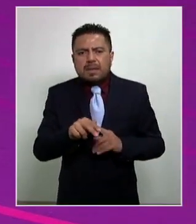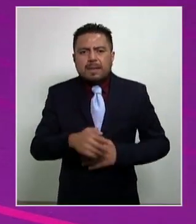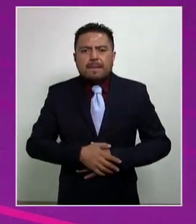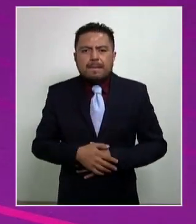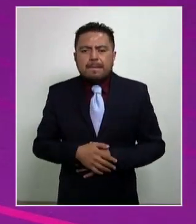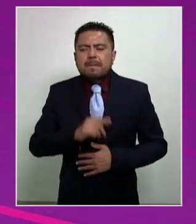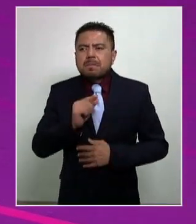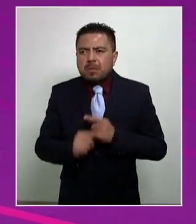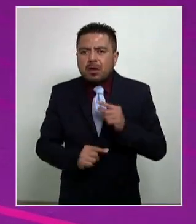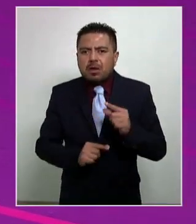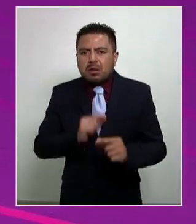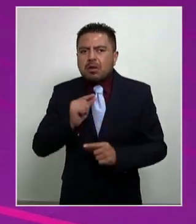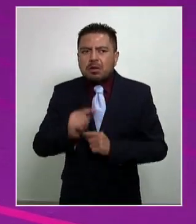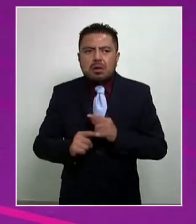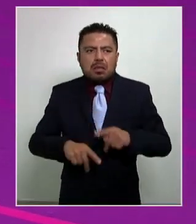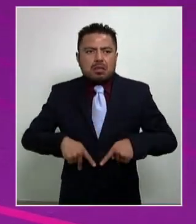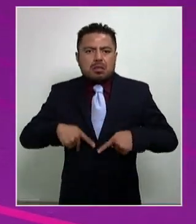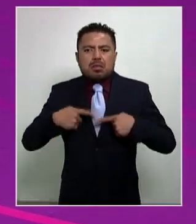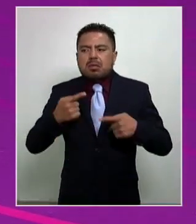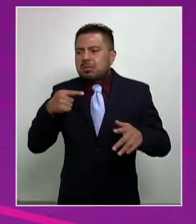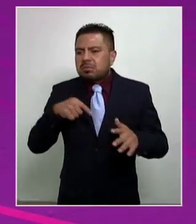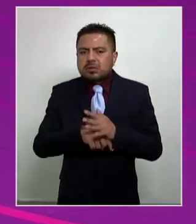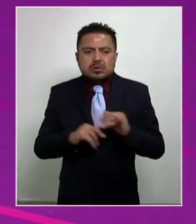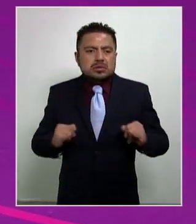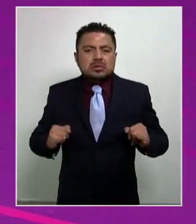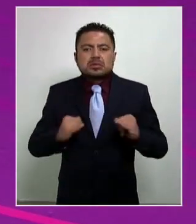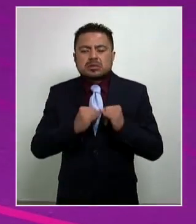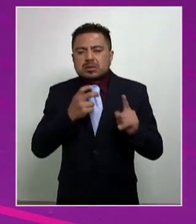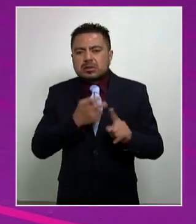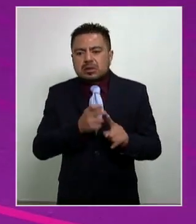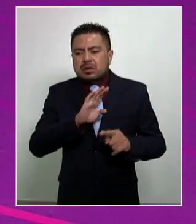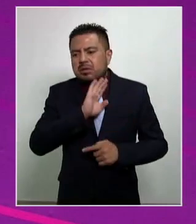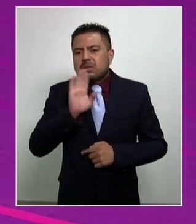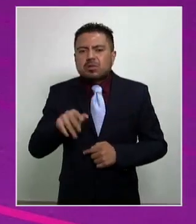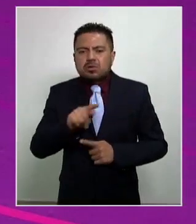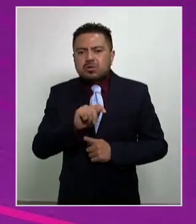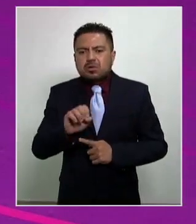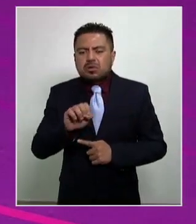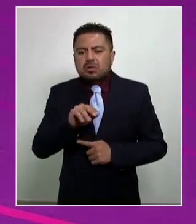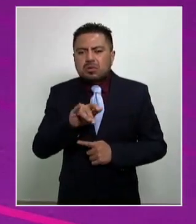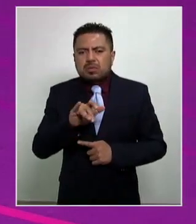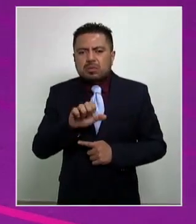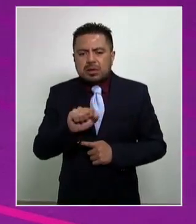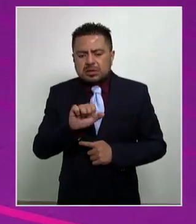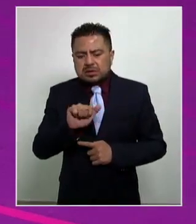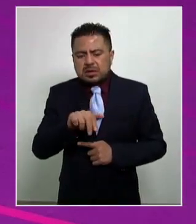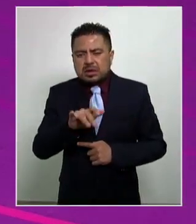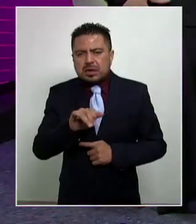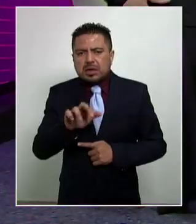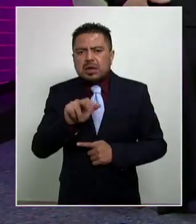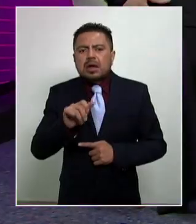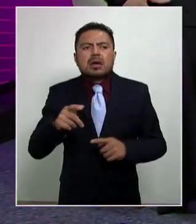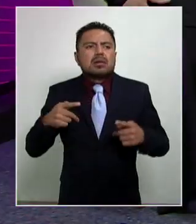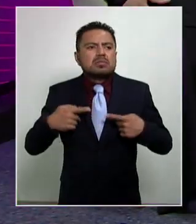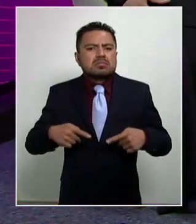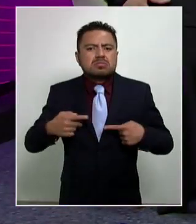poco a poco se debilitó este instituto porque se murió Thomas Sankara, y luego a la gente